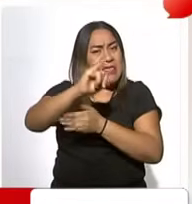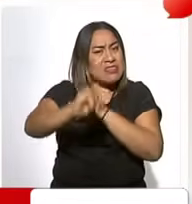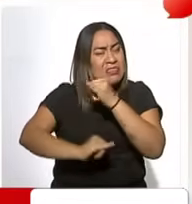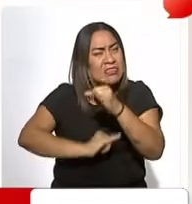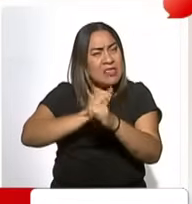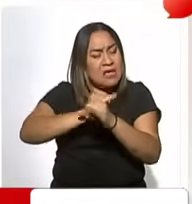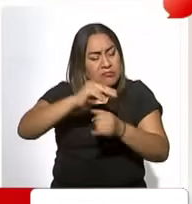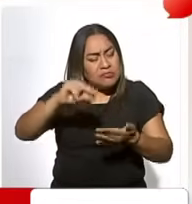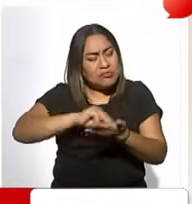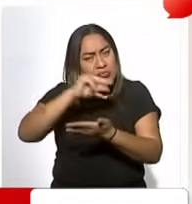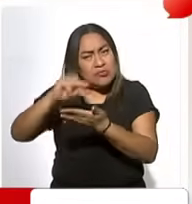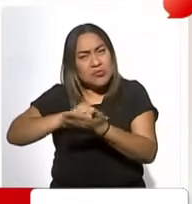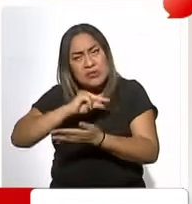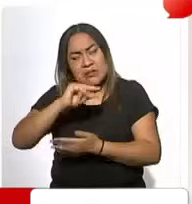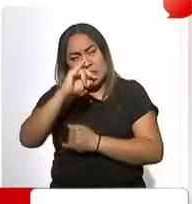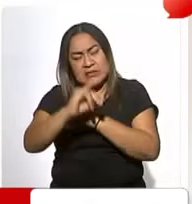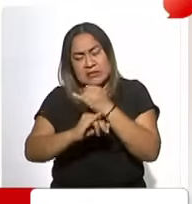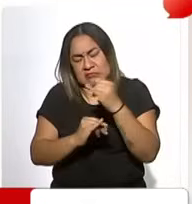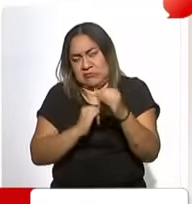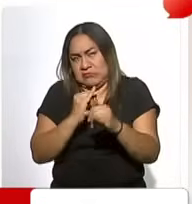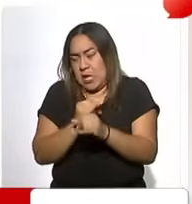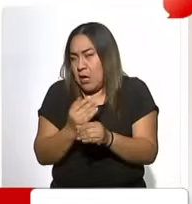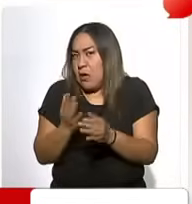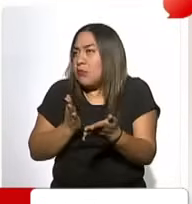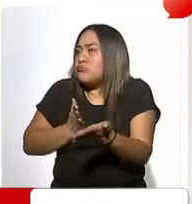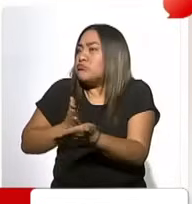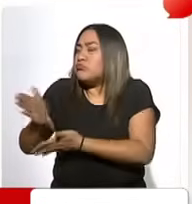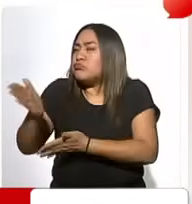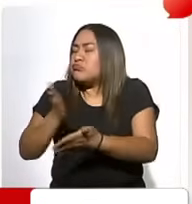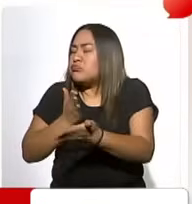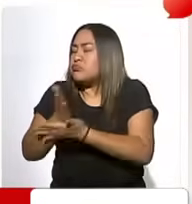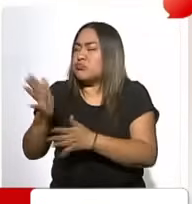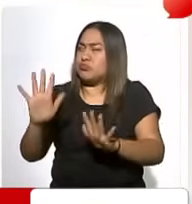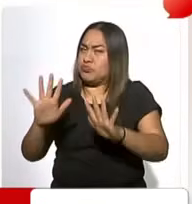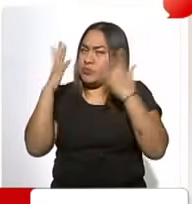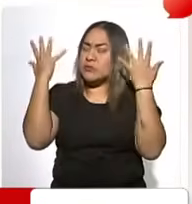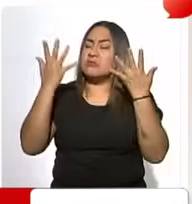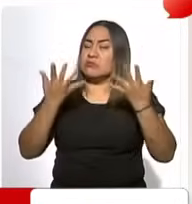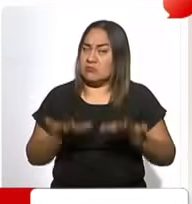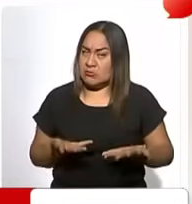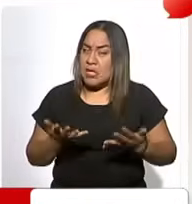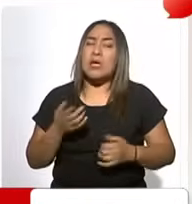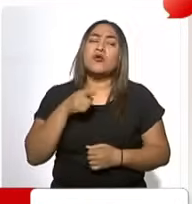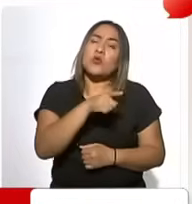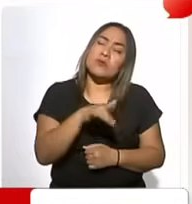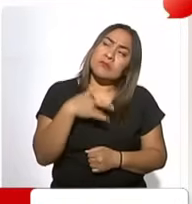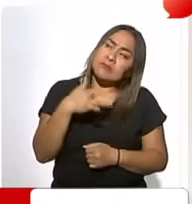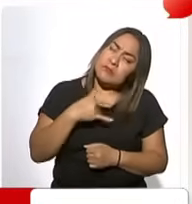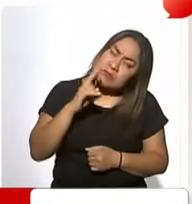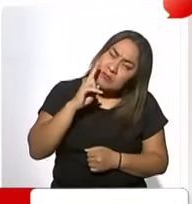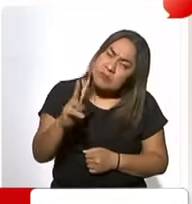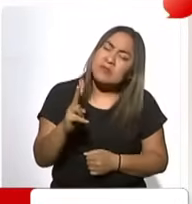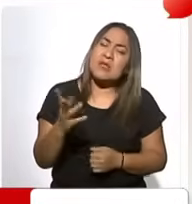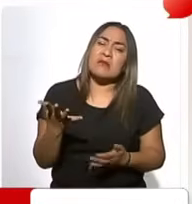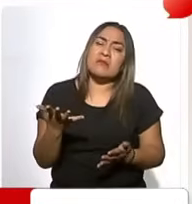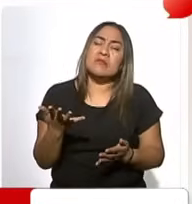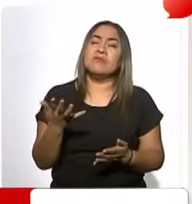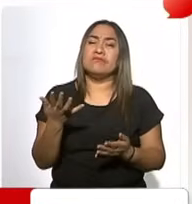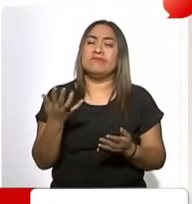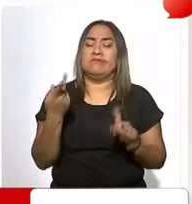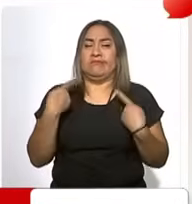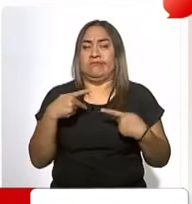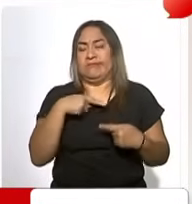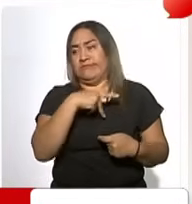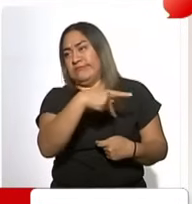convenciones internacionales con la dimensión que estamos viendo que tiene y también qué lectura le das a las reacciones que esto ha